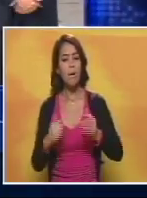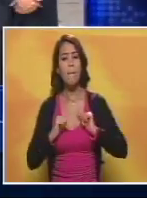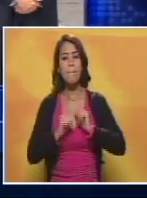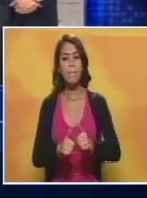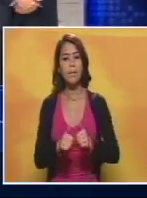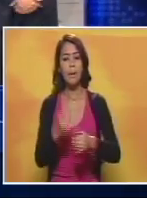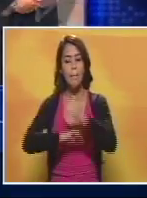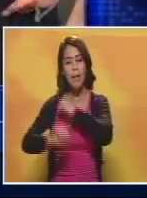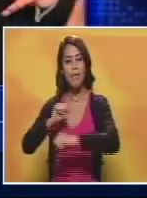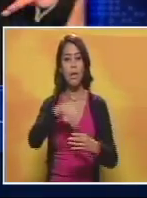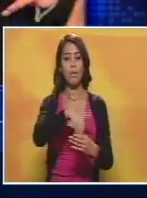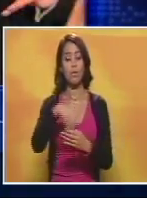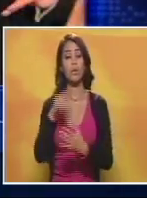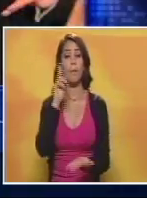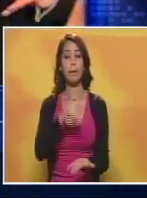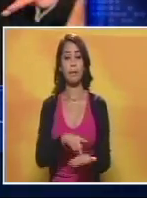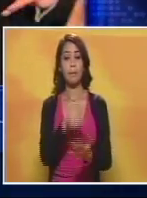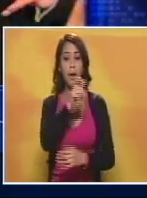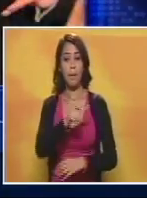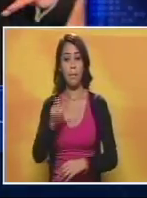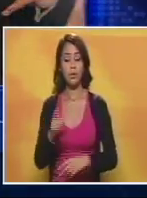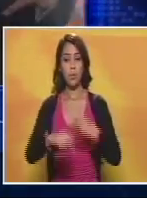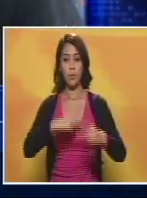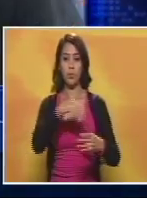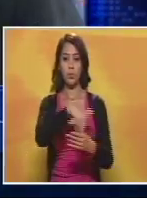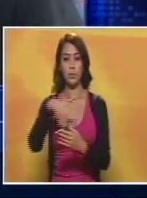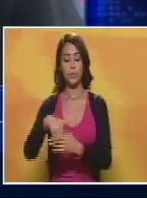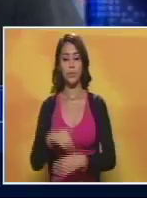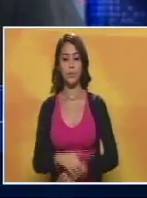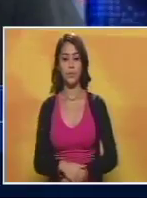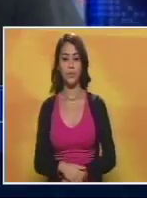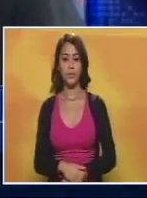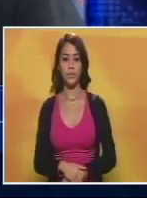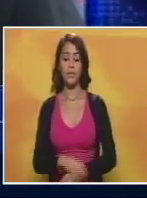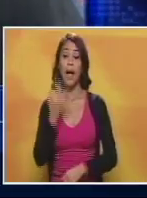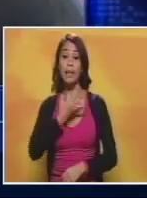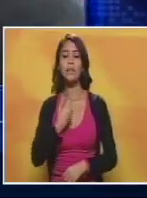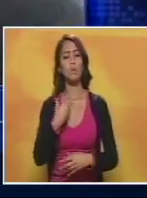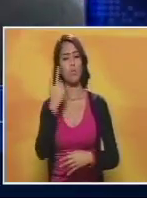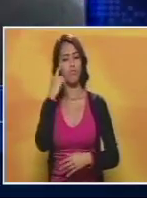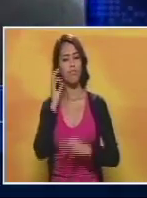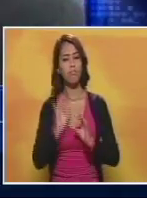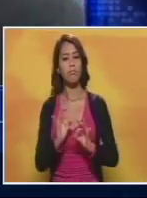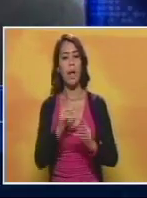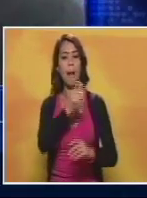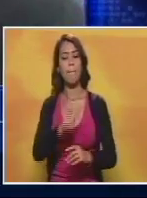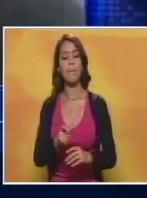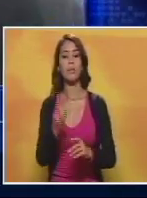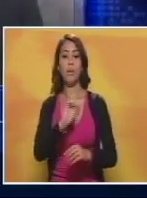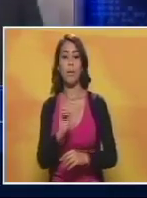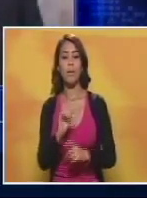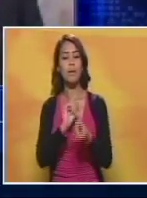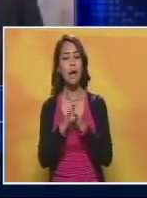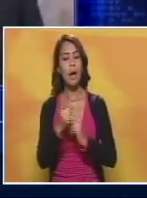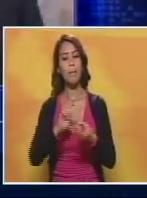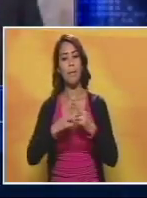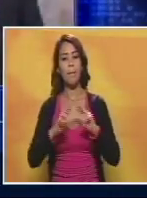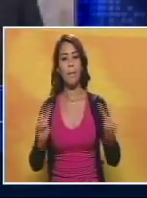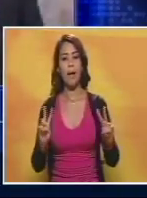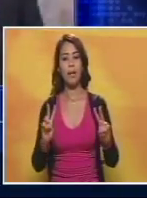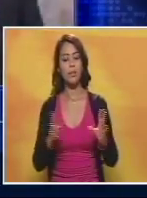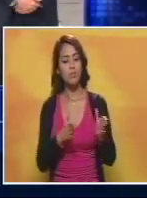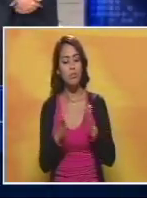las informaciones y lo hacemos de inmediato. La presidenta de la Comisión de Política Interior de la Asamblea Nacional, Delsa Solórzano, aseguró que el nombramiento de